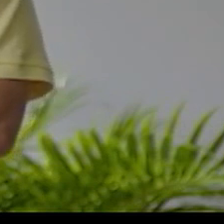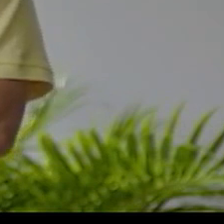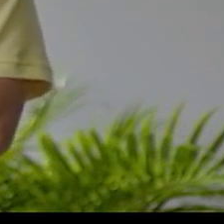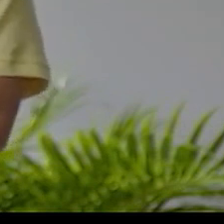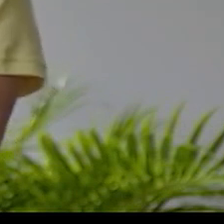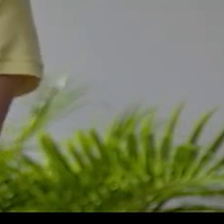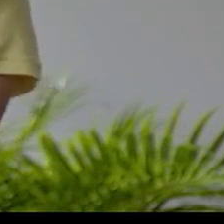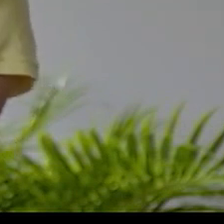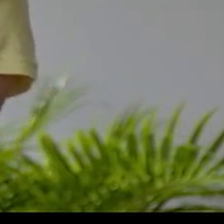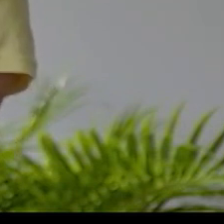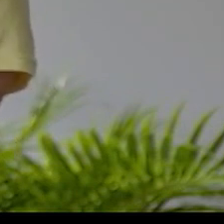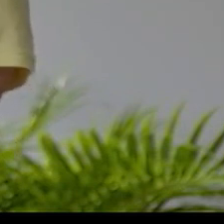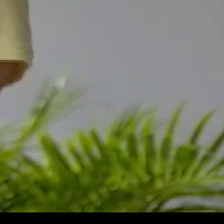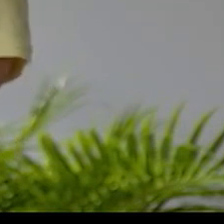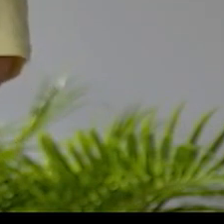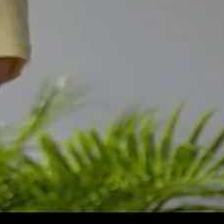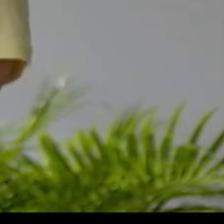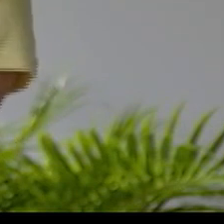¿Verdad?